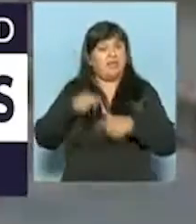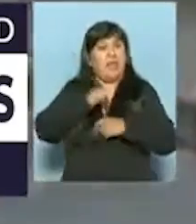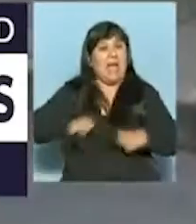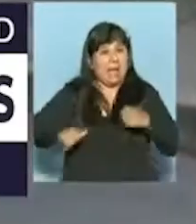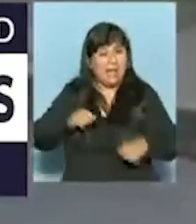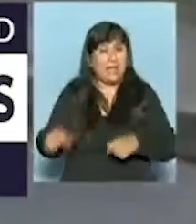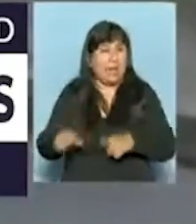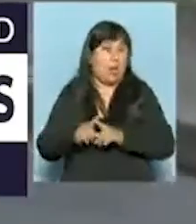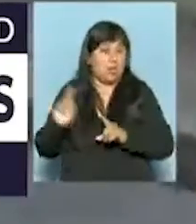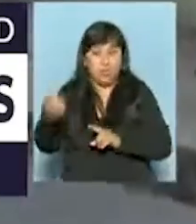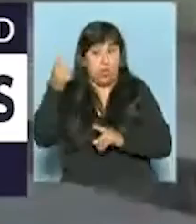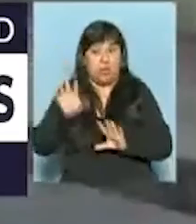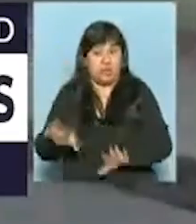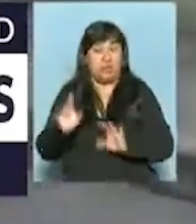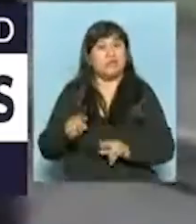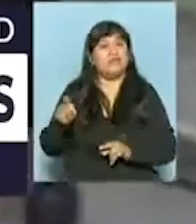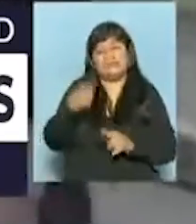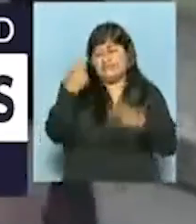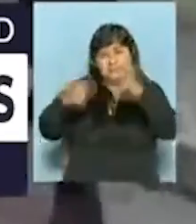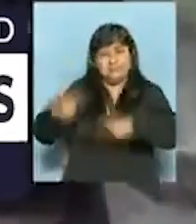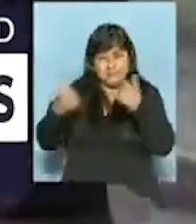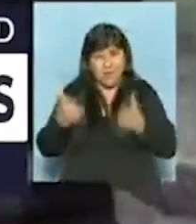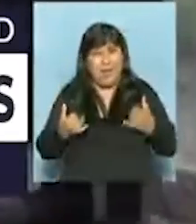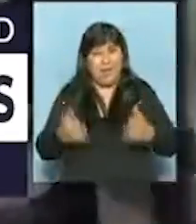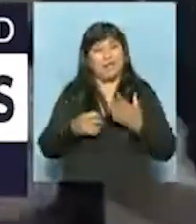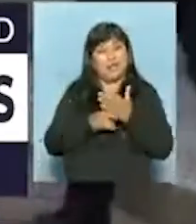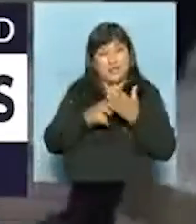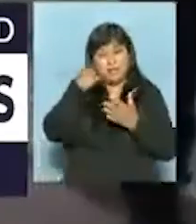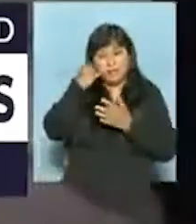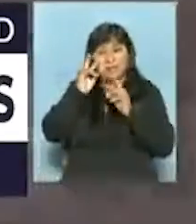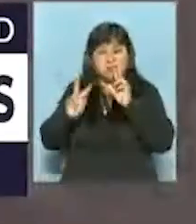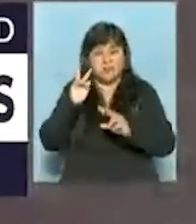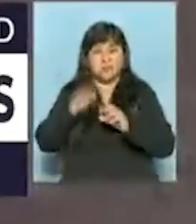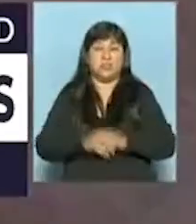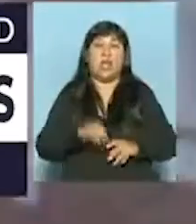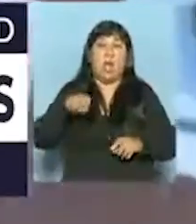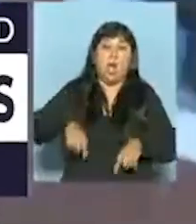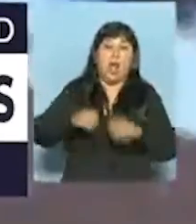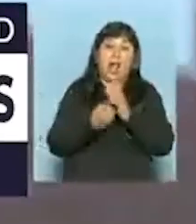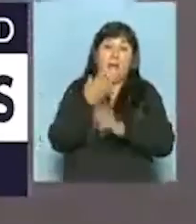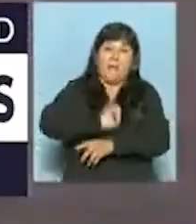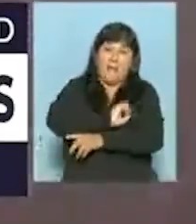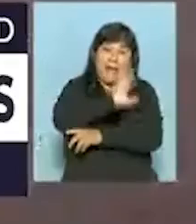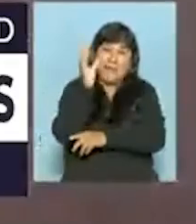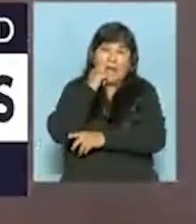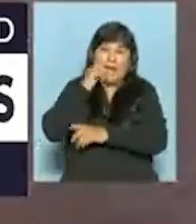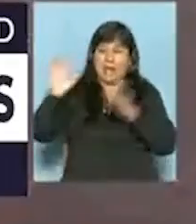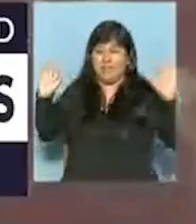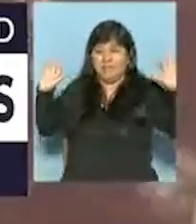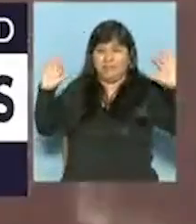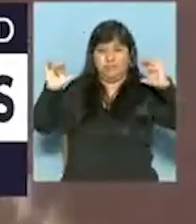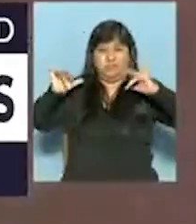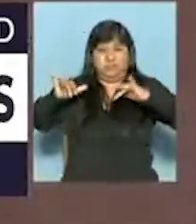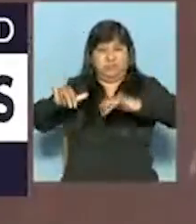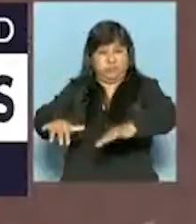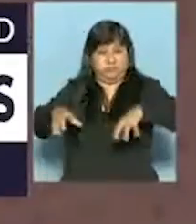operativos, repito, con las autorizaciones fiscales respectivas. En la madrugada desembarcó todo el personal que venía de otras regionales, los vehículos y